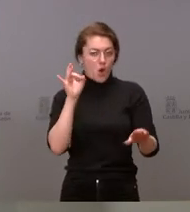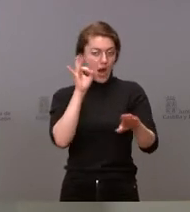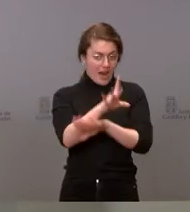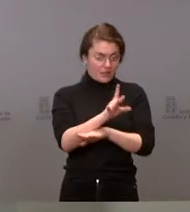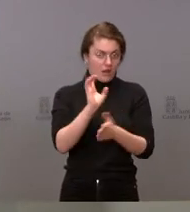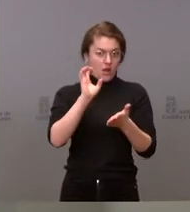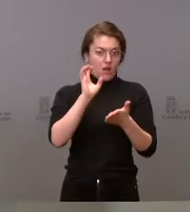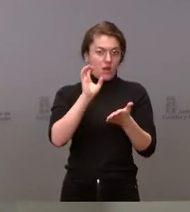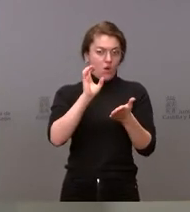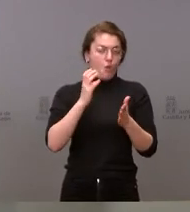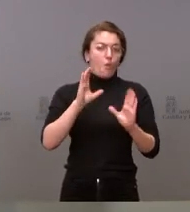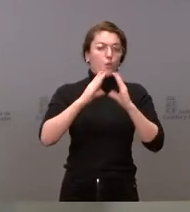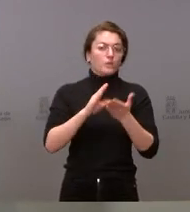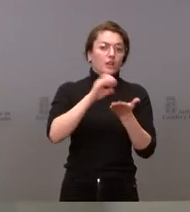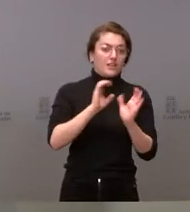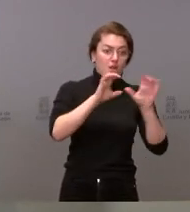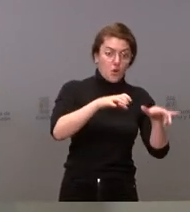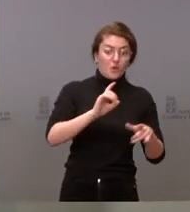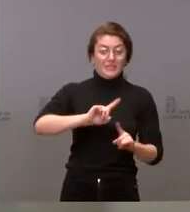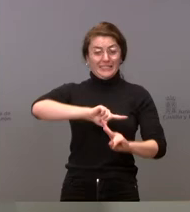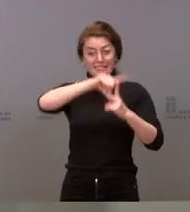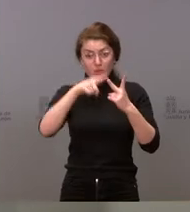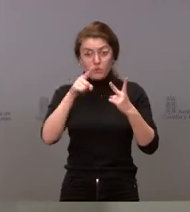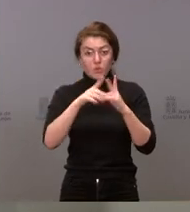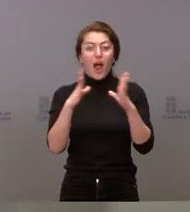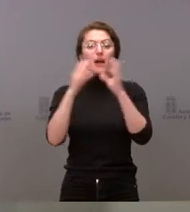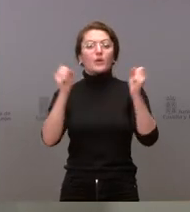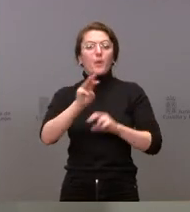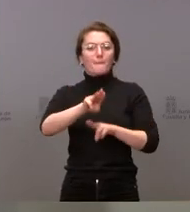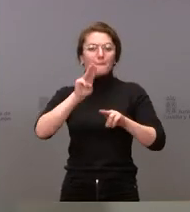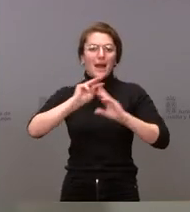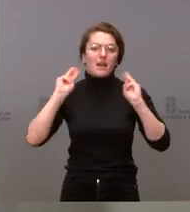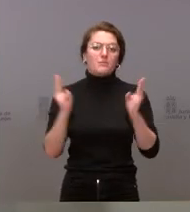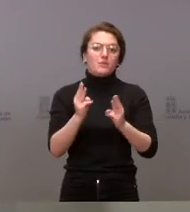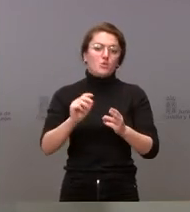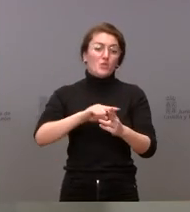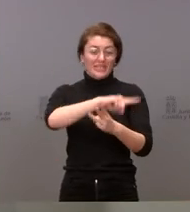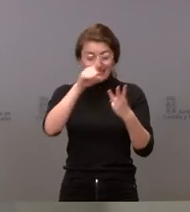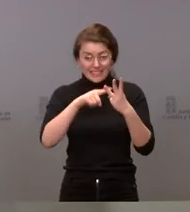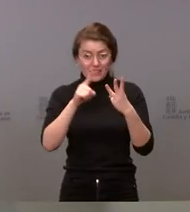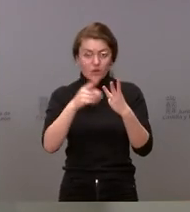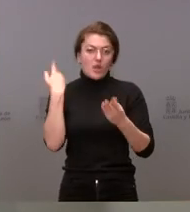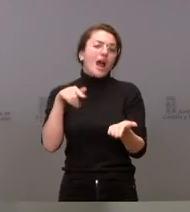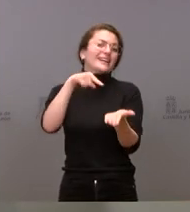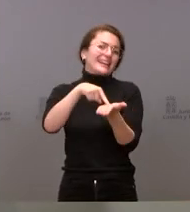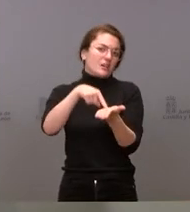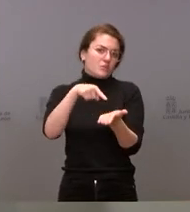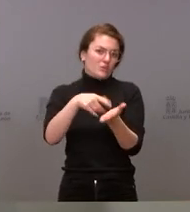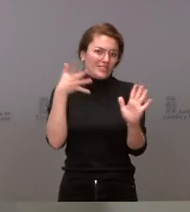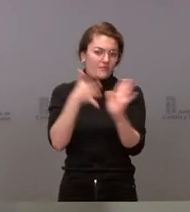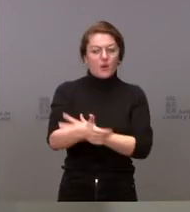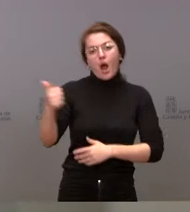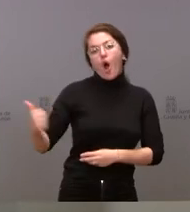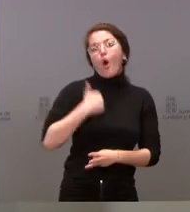segundo un acuerdo parlamentario que se envió al gobierno de españa y tercero este requerimiento por tanto le estamos dando oportunidades al gobierno